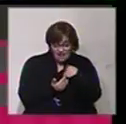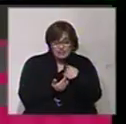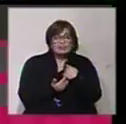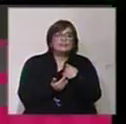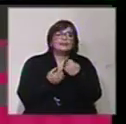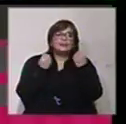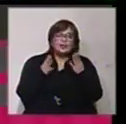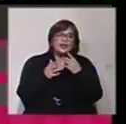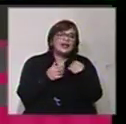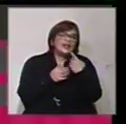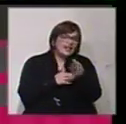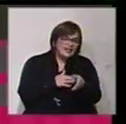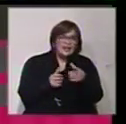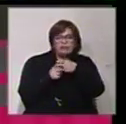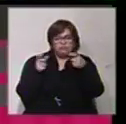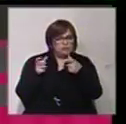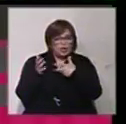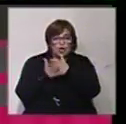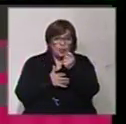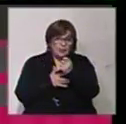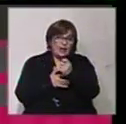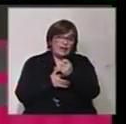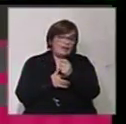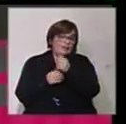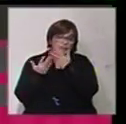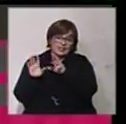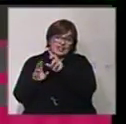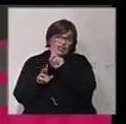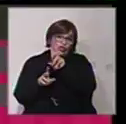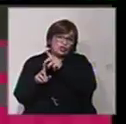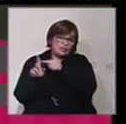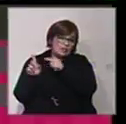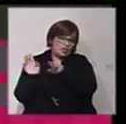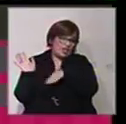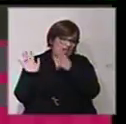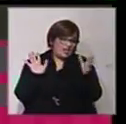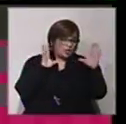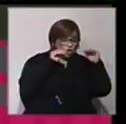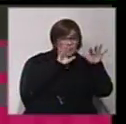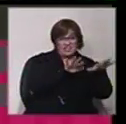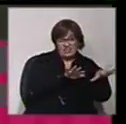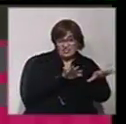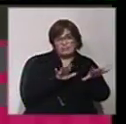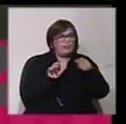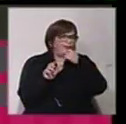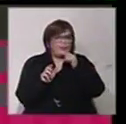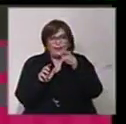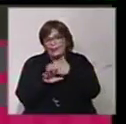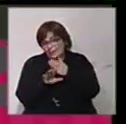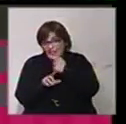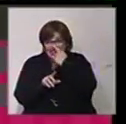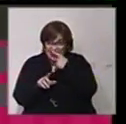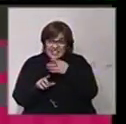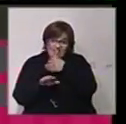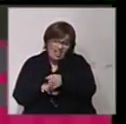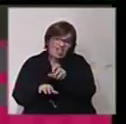podés entrar y salir. O sea, sacás la entrada, como la convención va de 12 del mediodía a 10 de la noche. Entonces, de repente tenés algo que te interesa temprano, vas 2 de la tarde, no